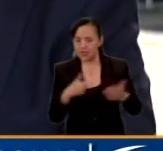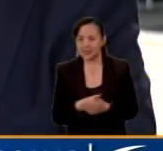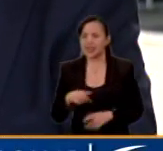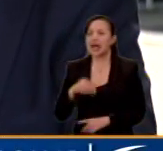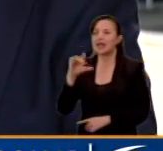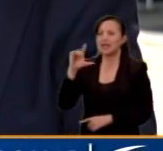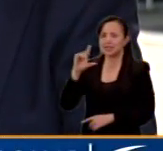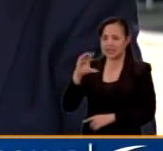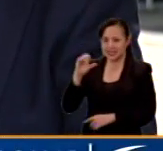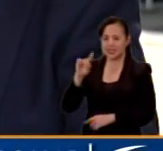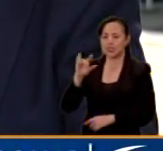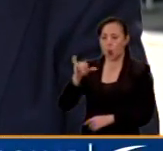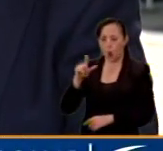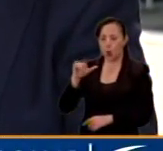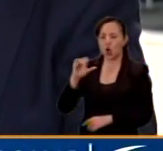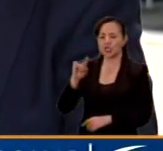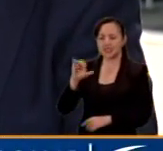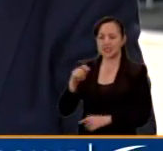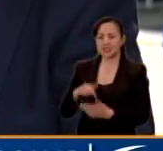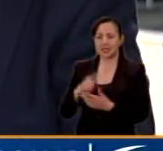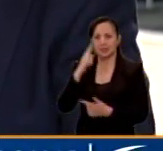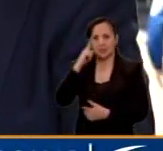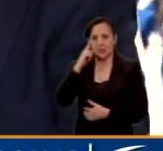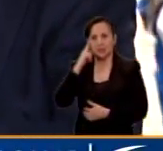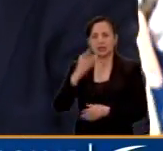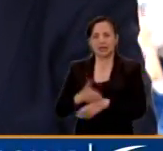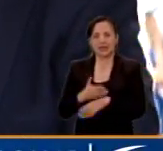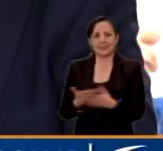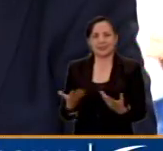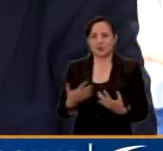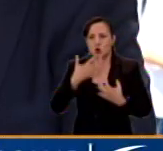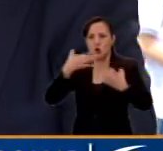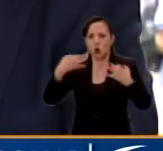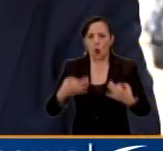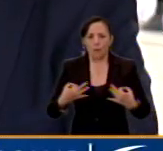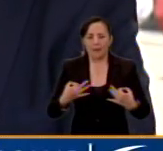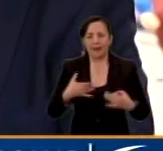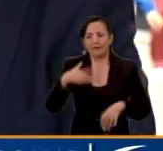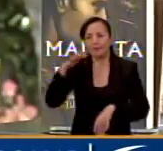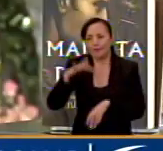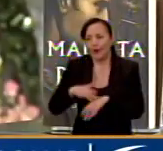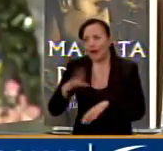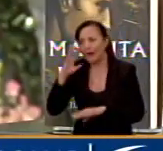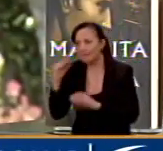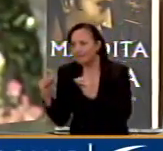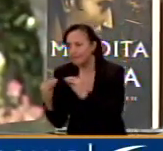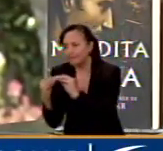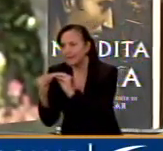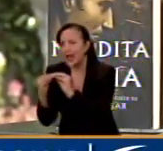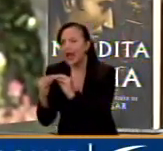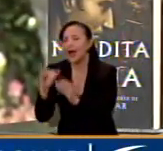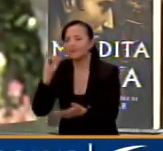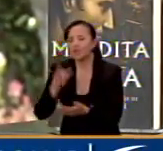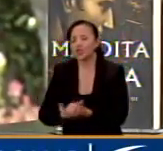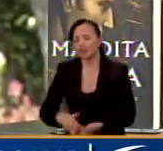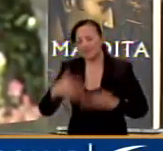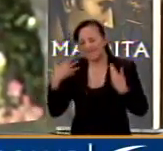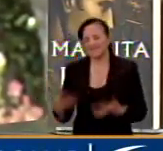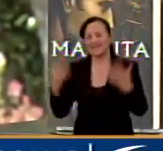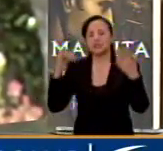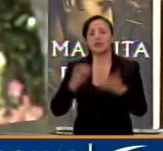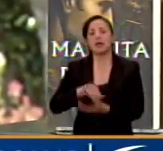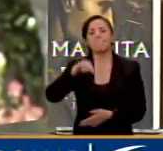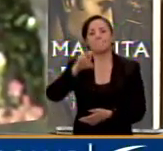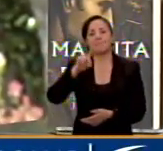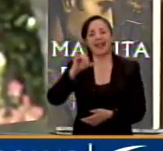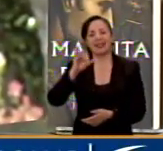hacer cesiones que él nunca habría querido hacer, que dirá, maldita Roma. ¿Hay algún factor o